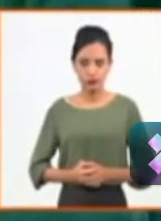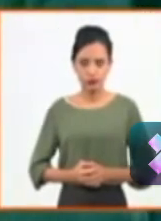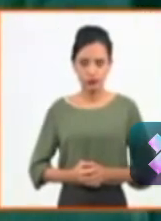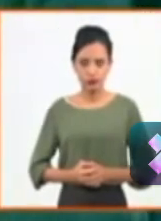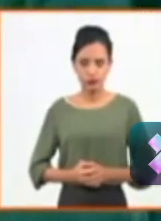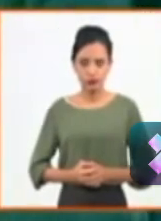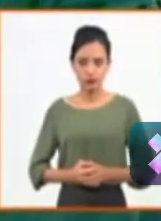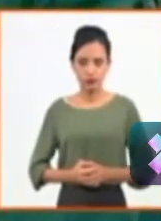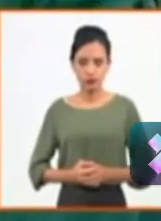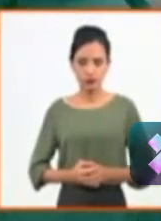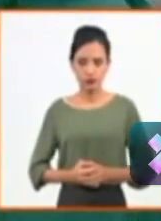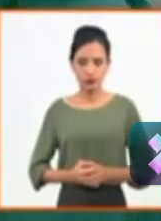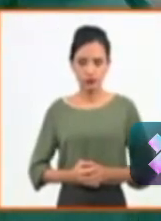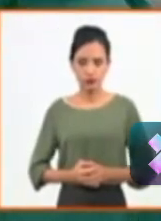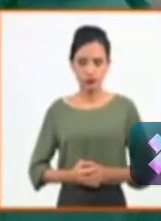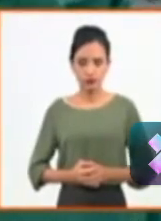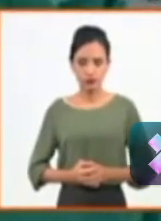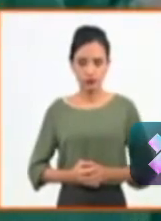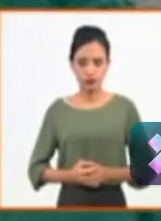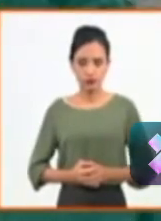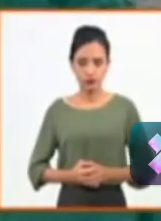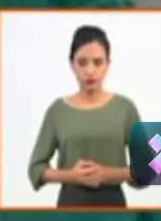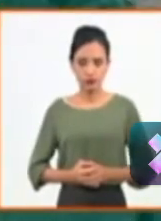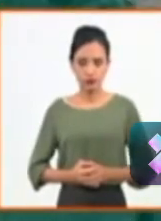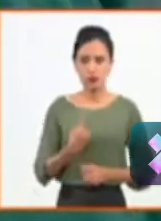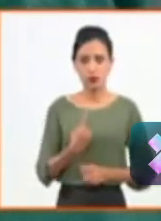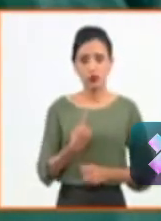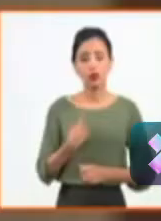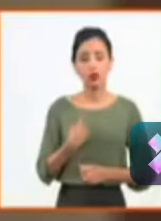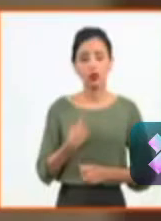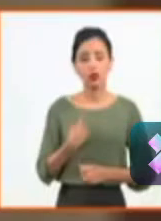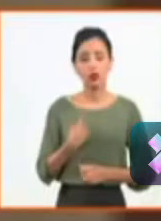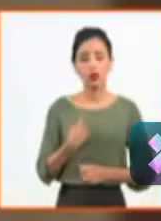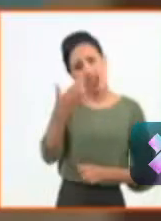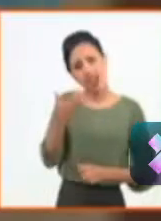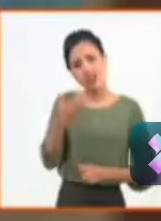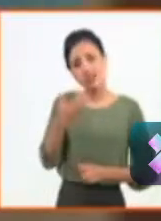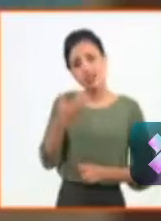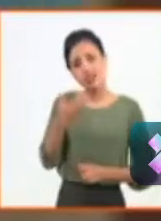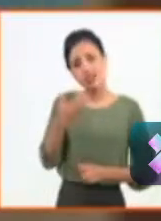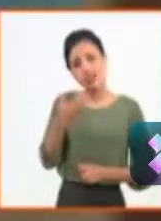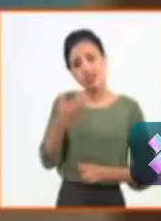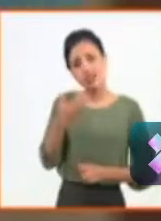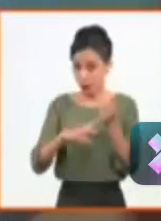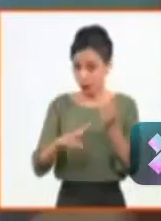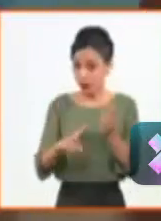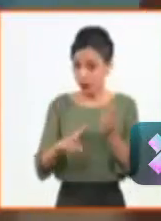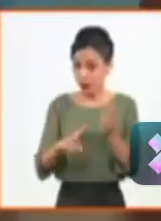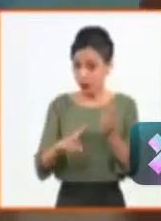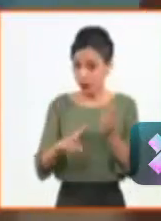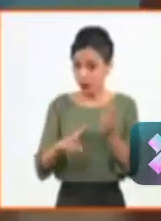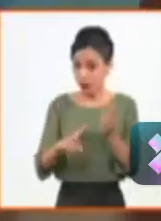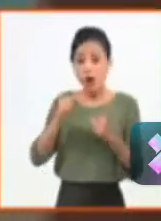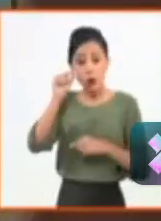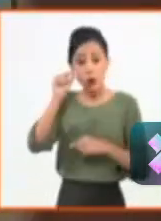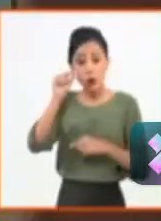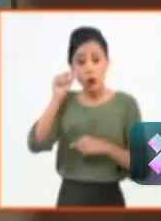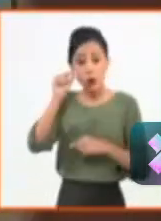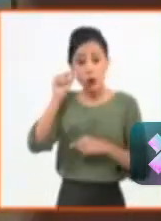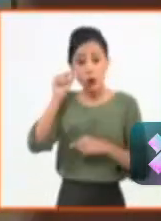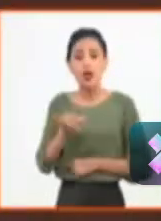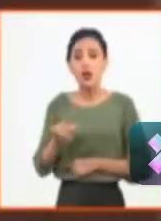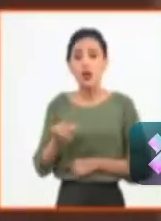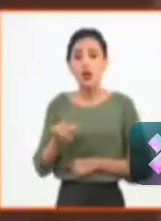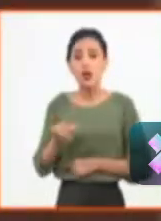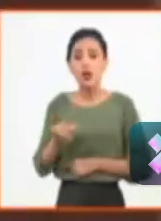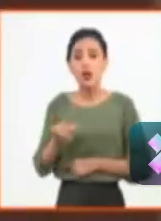Agradecemos infinitamente toda la ayuda que ha venido de todas las provincias, personas que han dejado a su familia para estar con nosotros, para participar de la